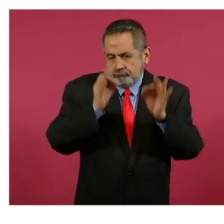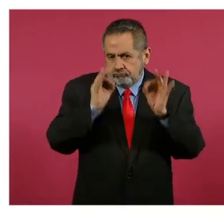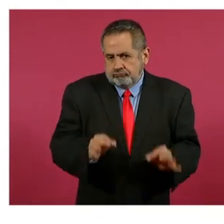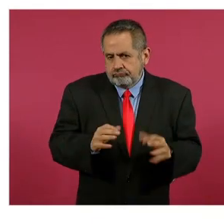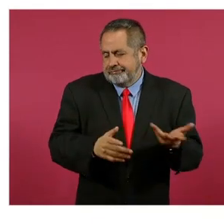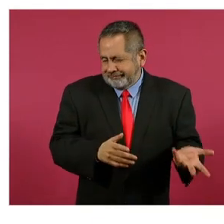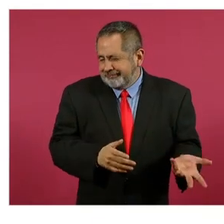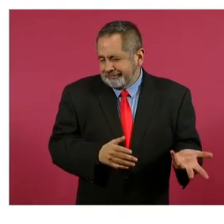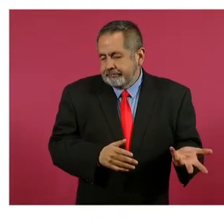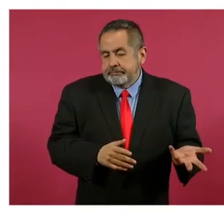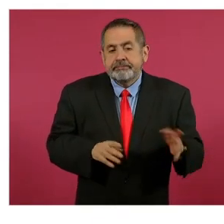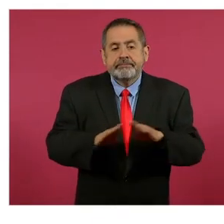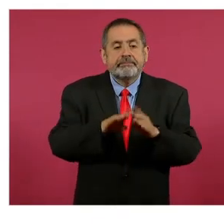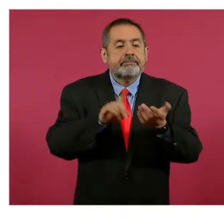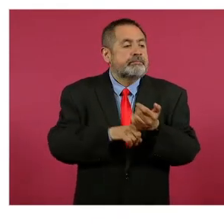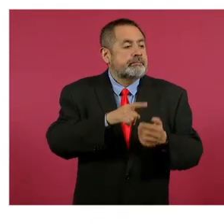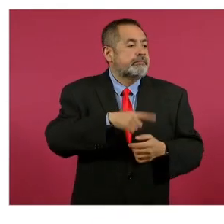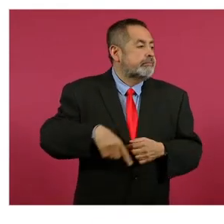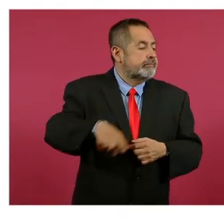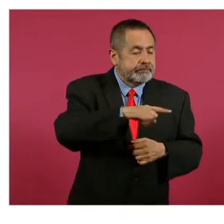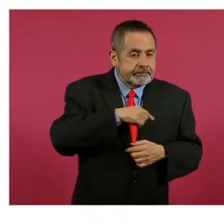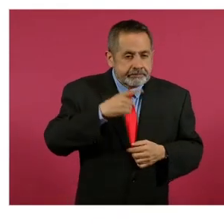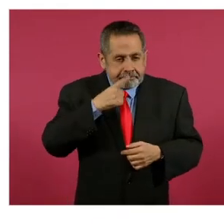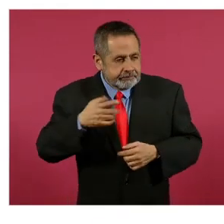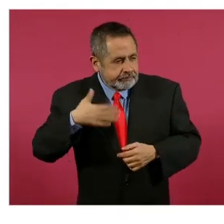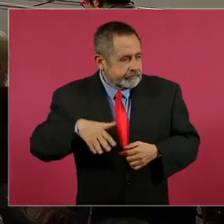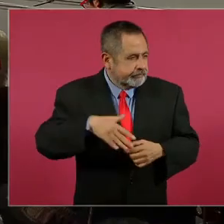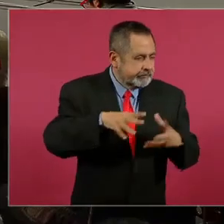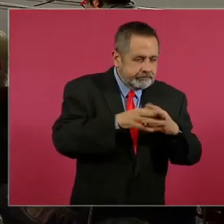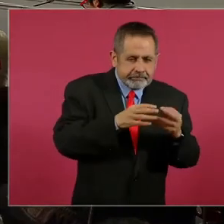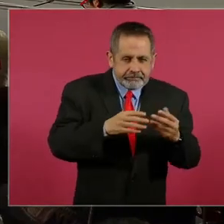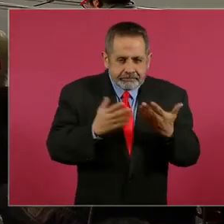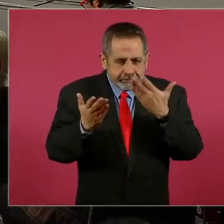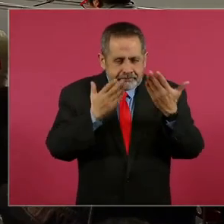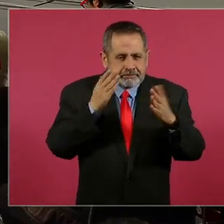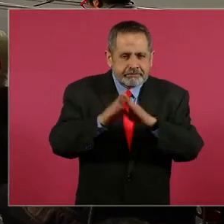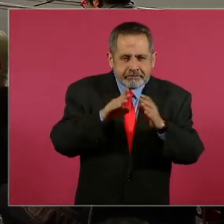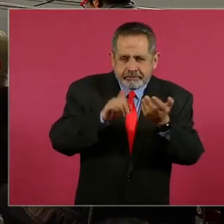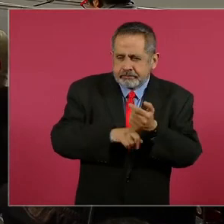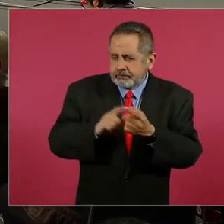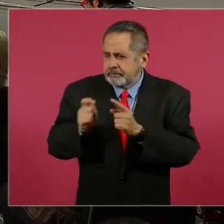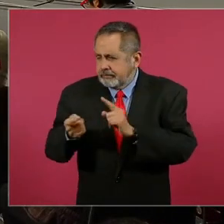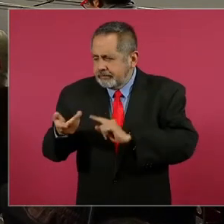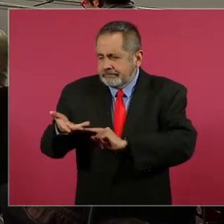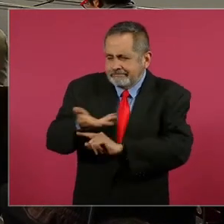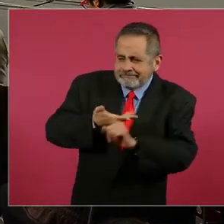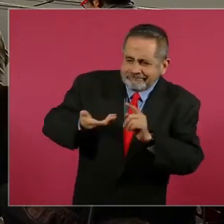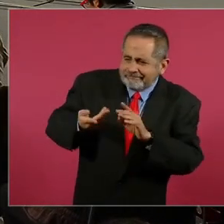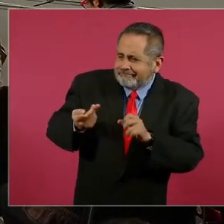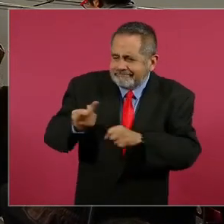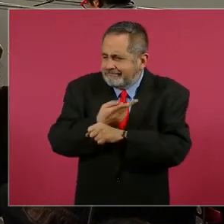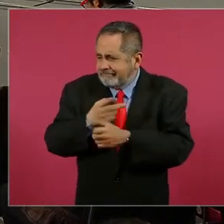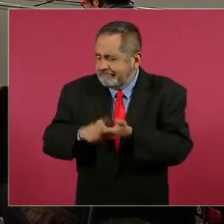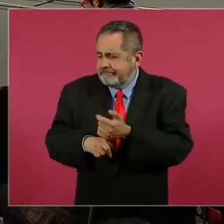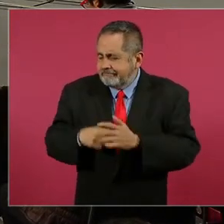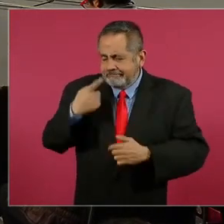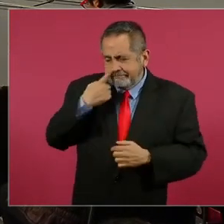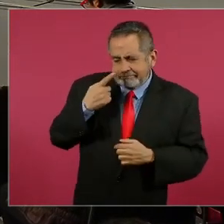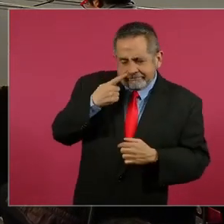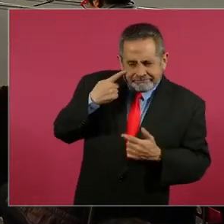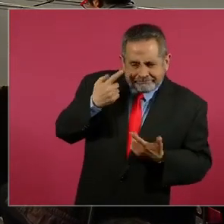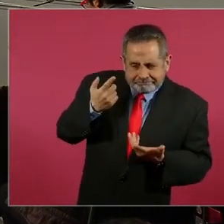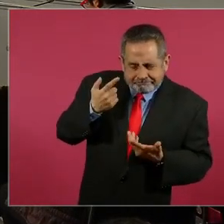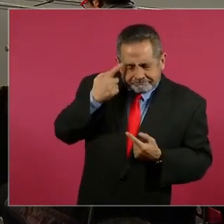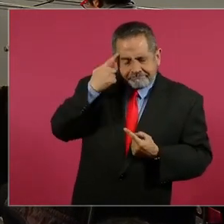que comparten circunstancias, se realiza un análisis de contexto para articular una búsqueda por patrones.